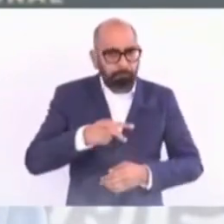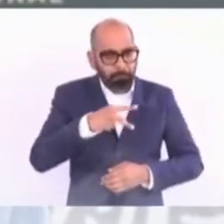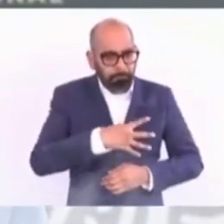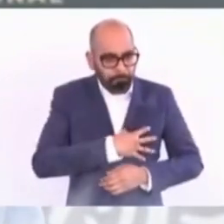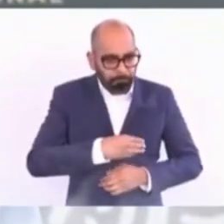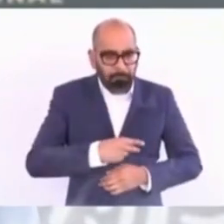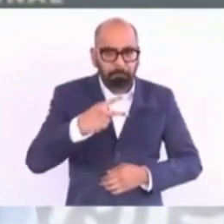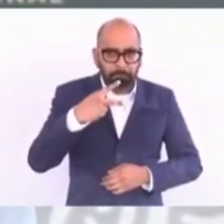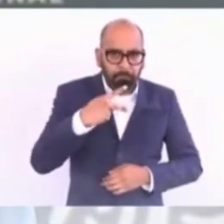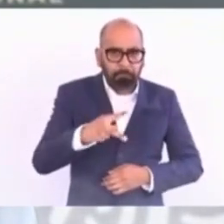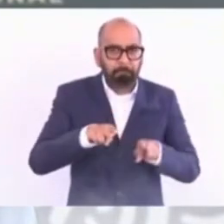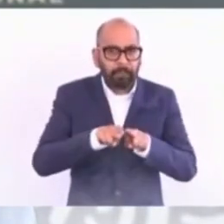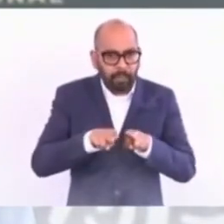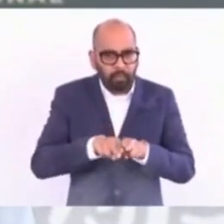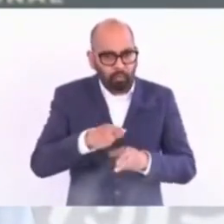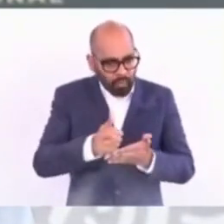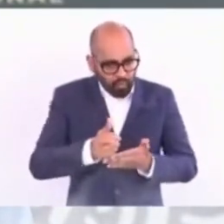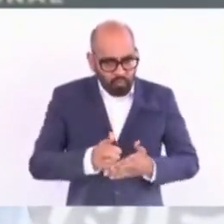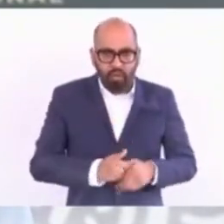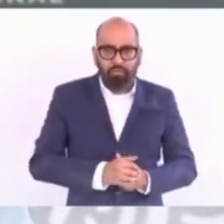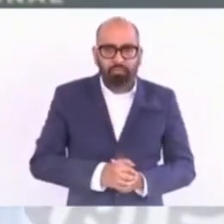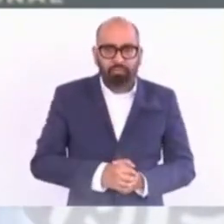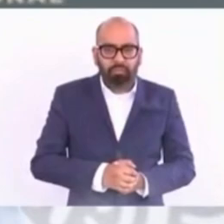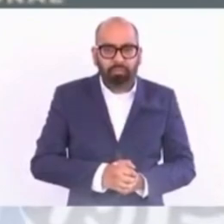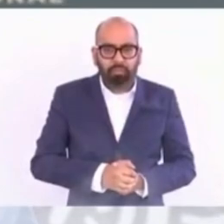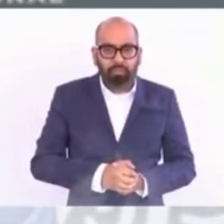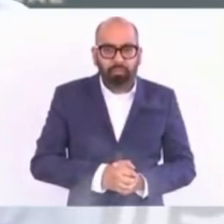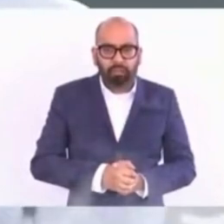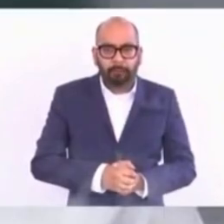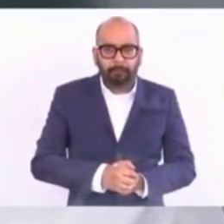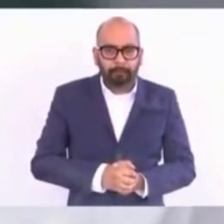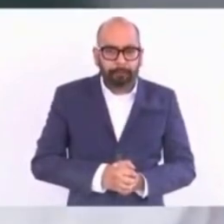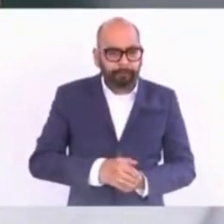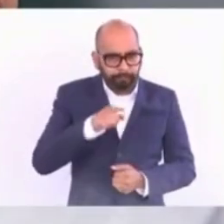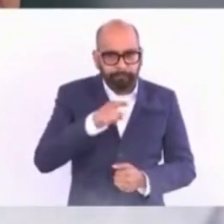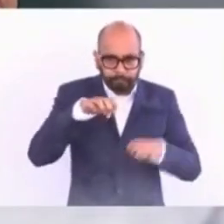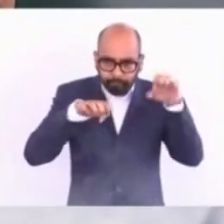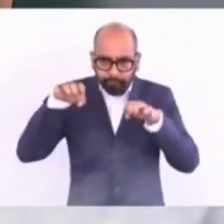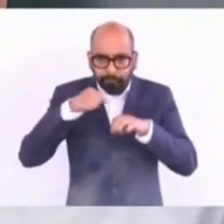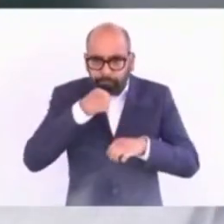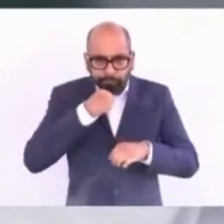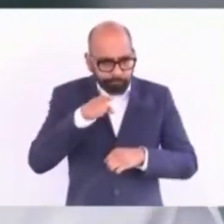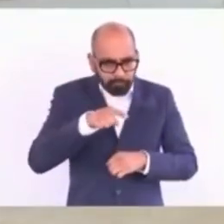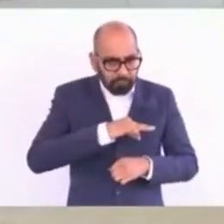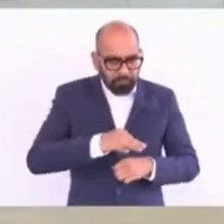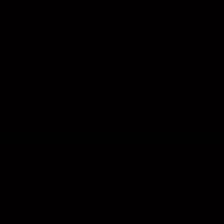hijos, con sus nietos, que les den buenos consejos.